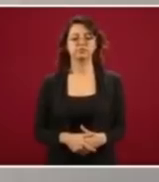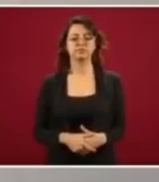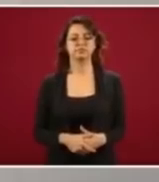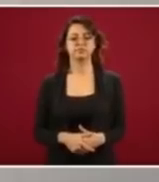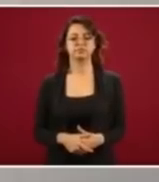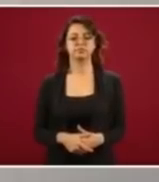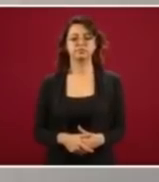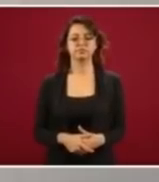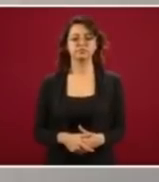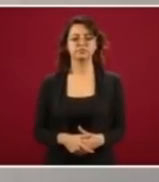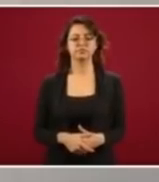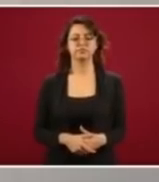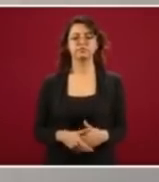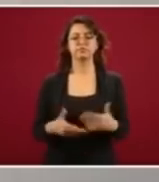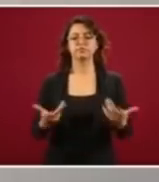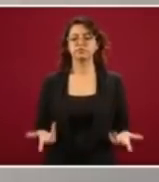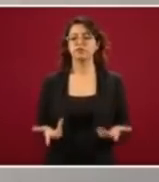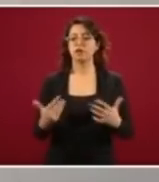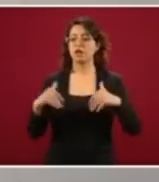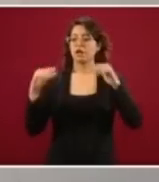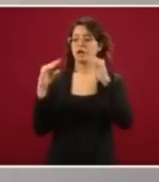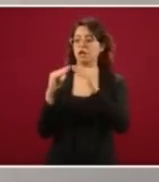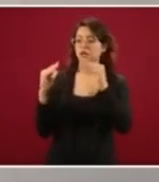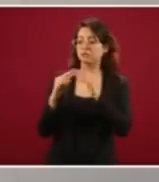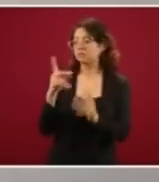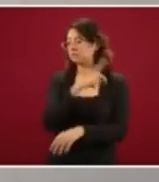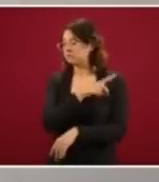todo el proceso de desalojo.